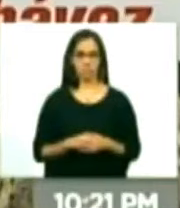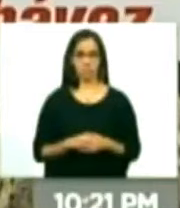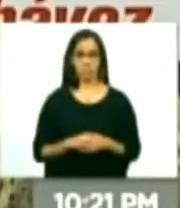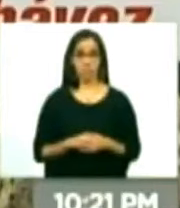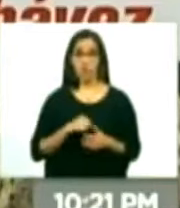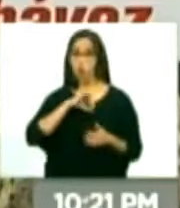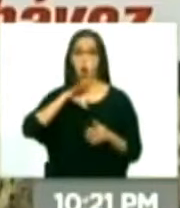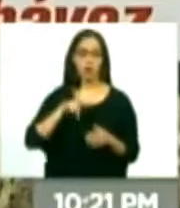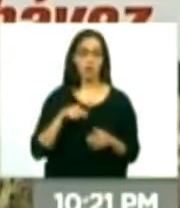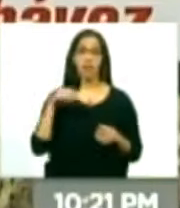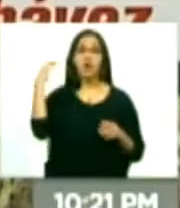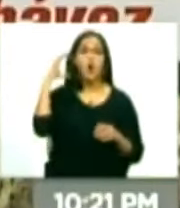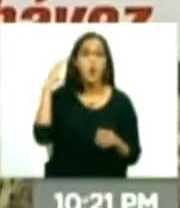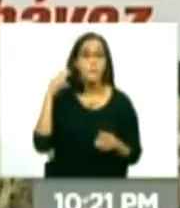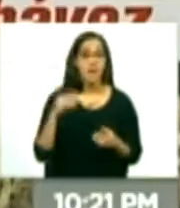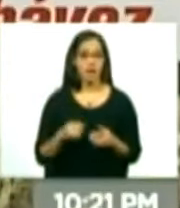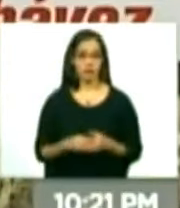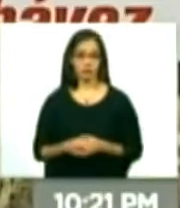Corrupción es en Colombia.